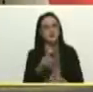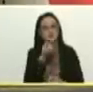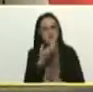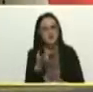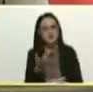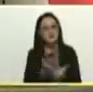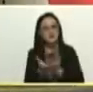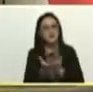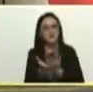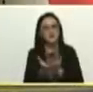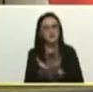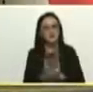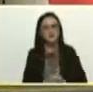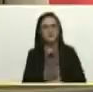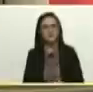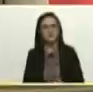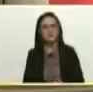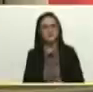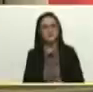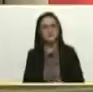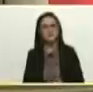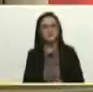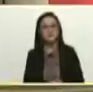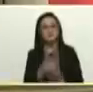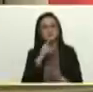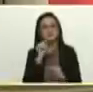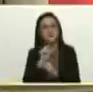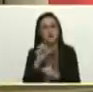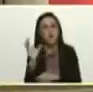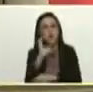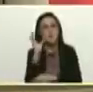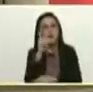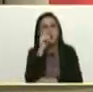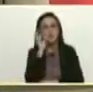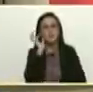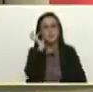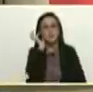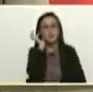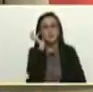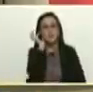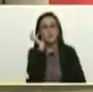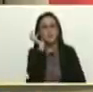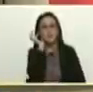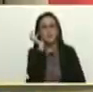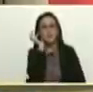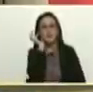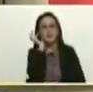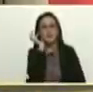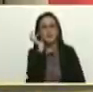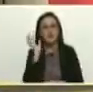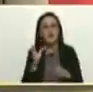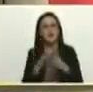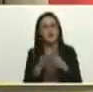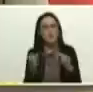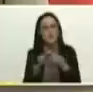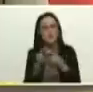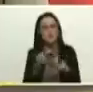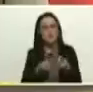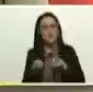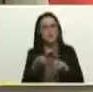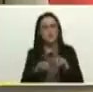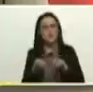servicios. Por eso le digo a los colombianos y colombianas, a todos los sectores